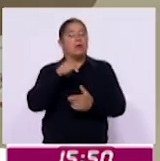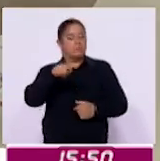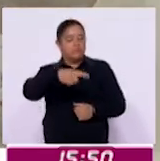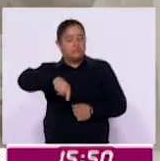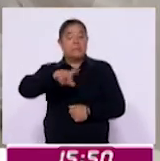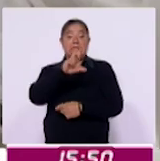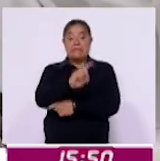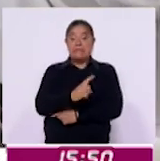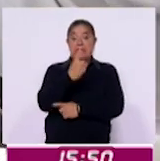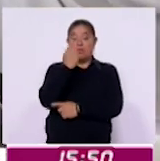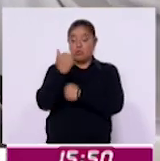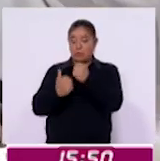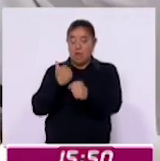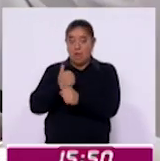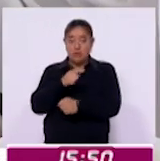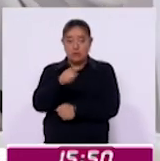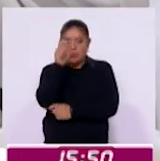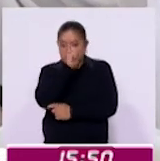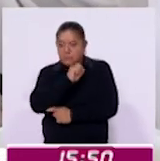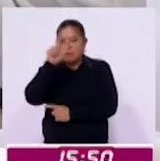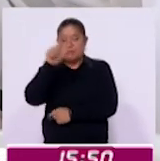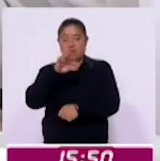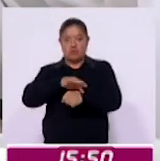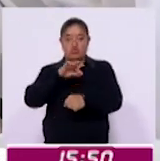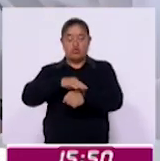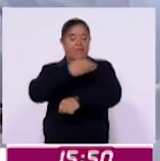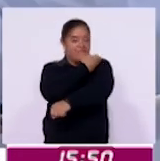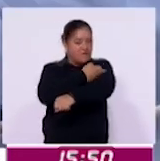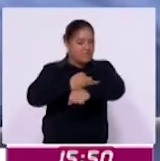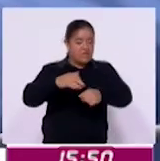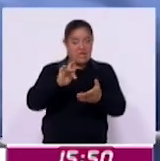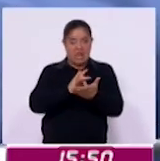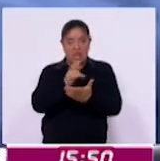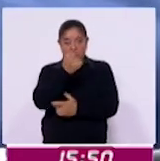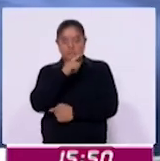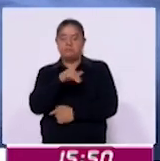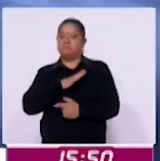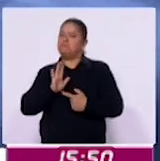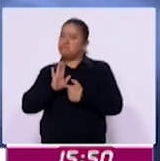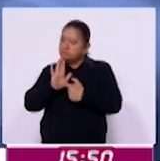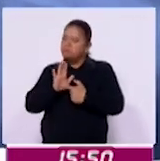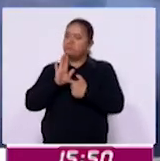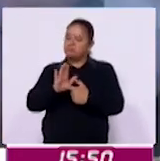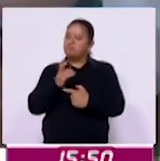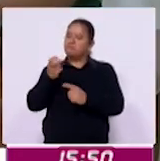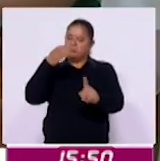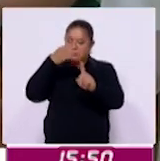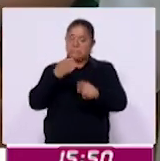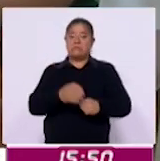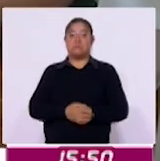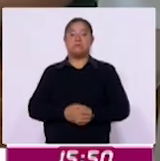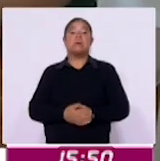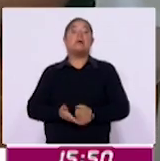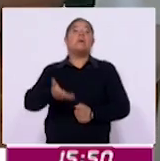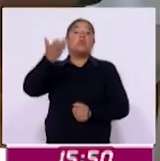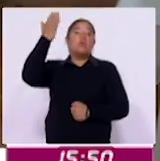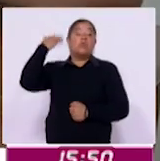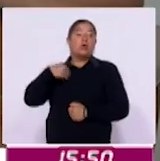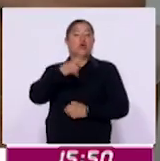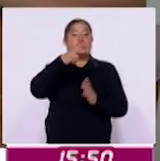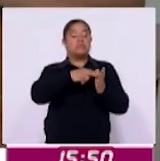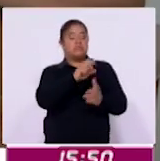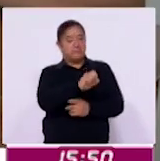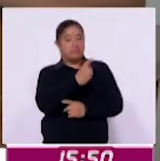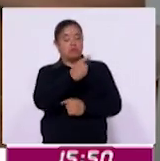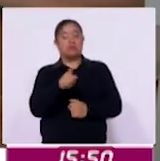31 años, el especialista en medicina familiar ha demostrado un compromiso excepcional en esta área, ya que desde 2021